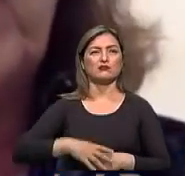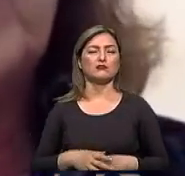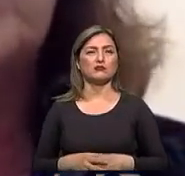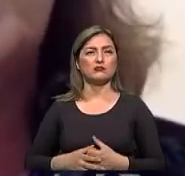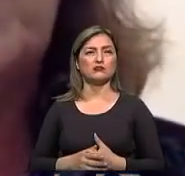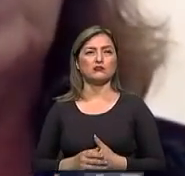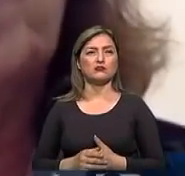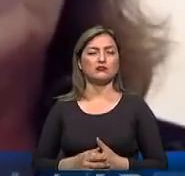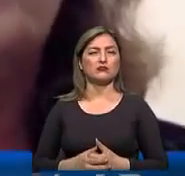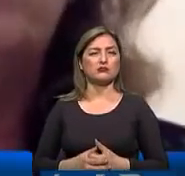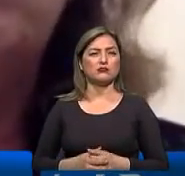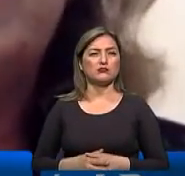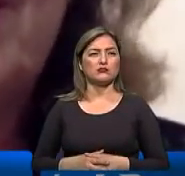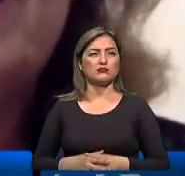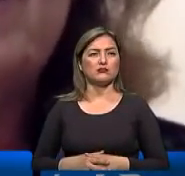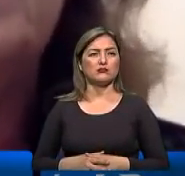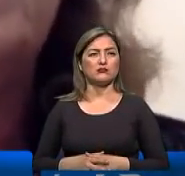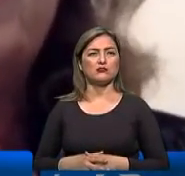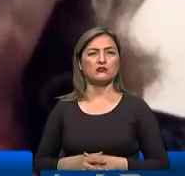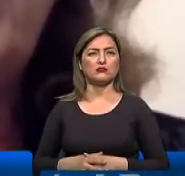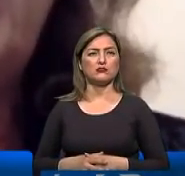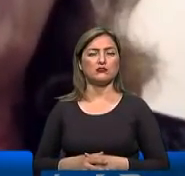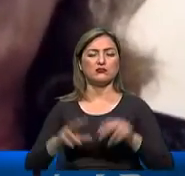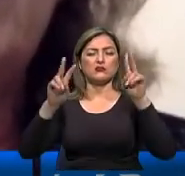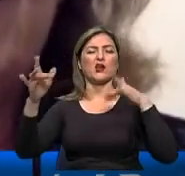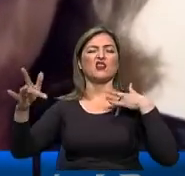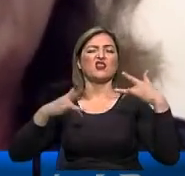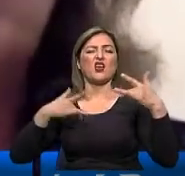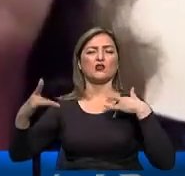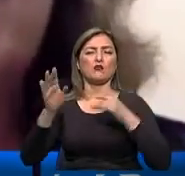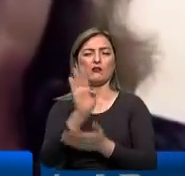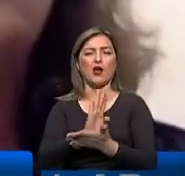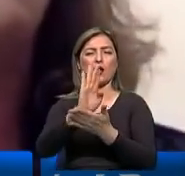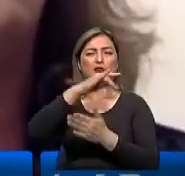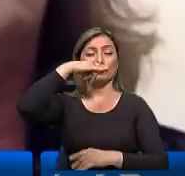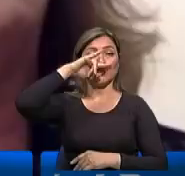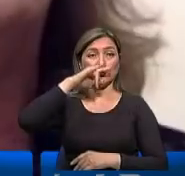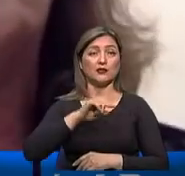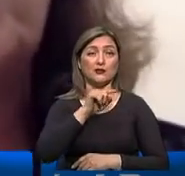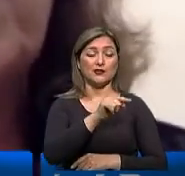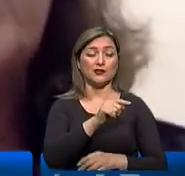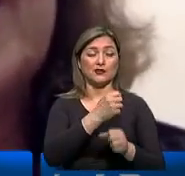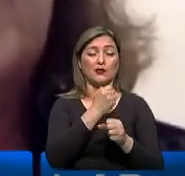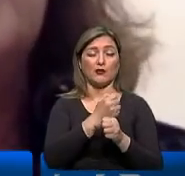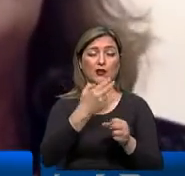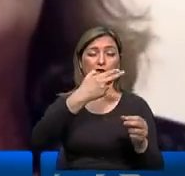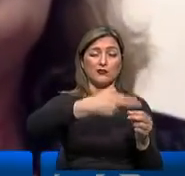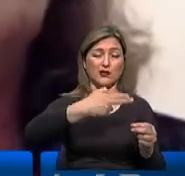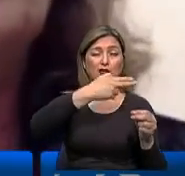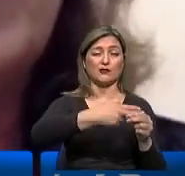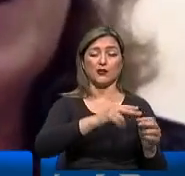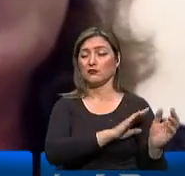el proyecto El Teatro del Barrio, que justamente es para alejar a los niños del trabajo infantil